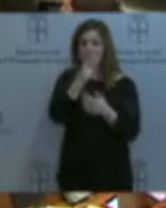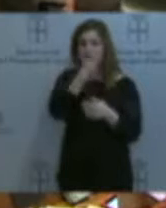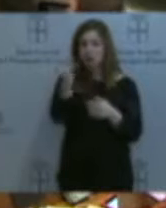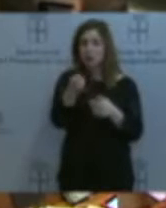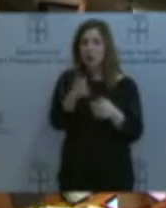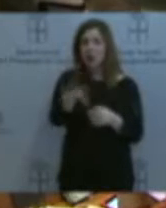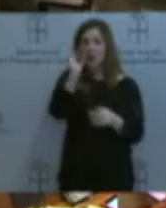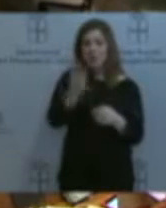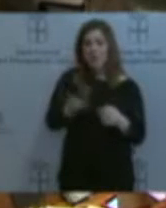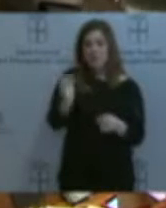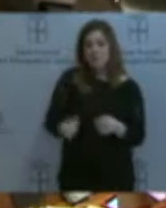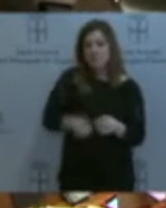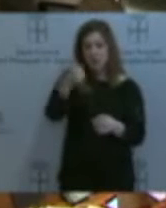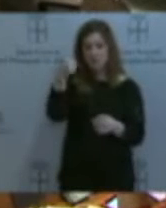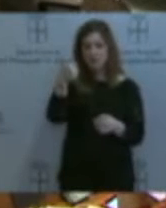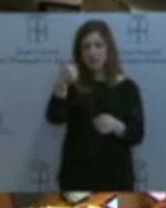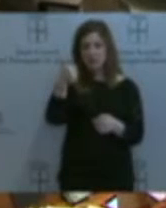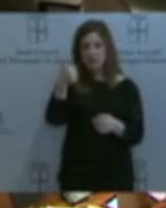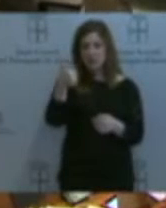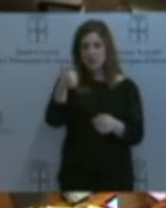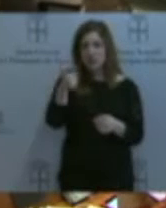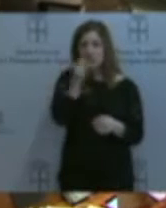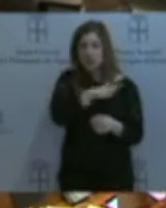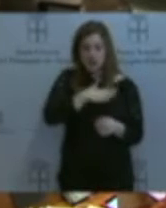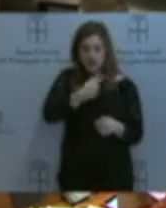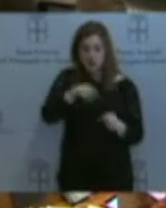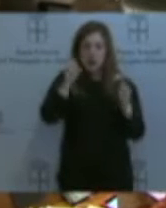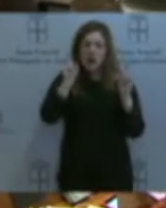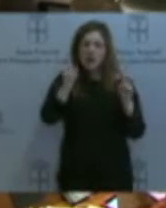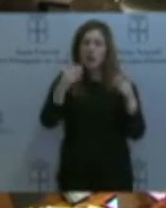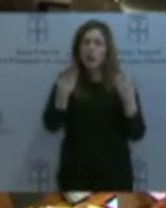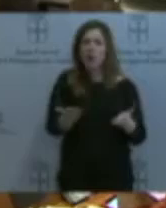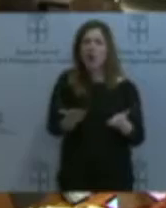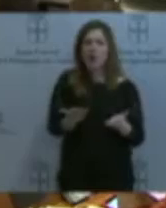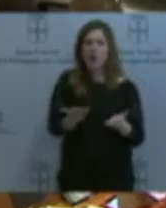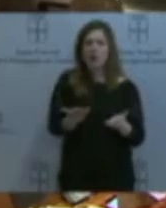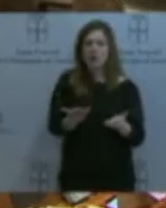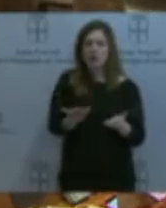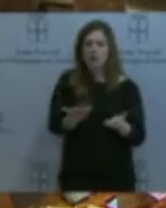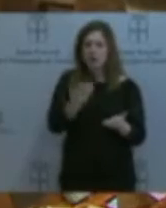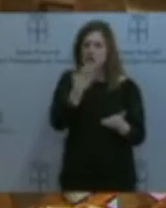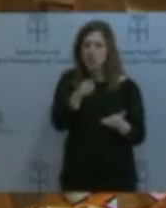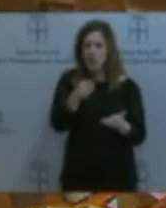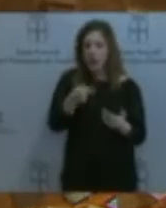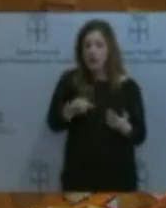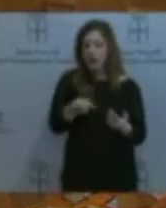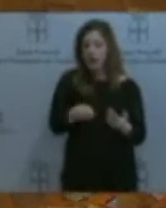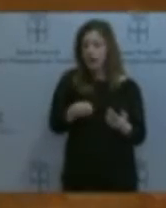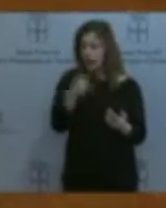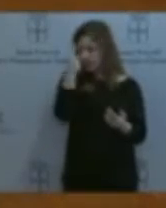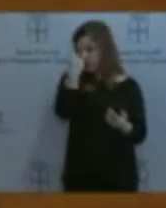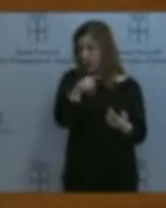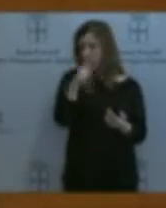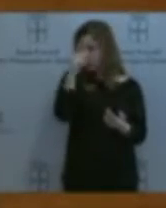más importante. La lección que realmente se llevaban nuestros niños y nuestras niñas era que, siendo un poco pillo, pues se podía uno llevar